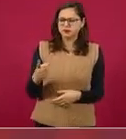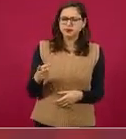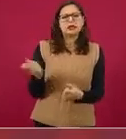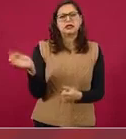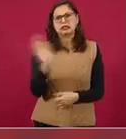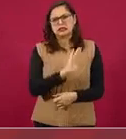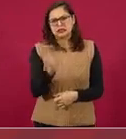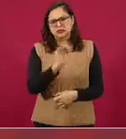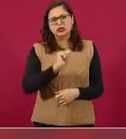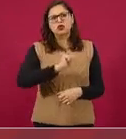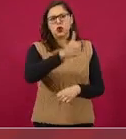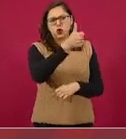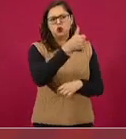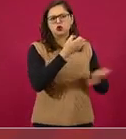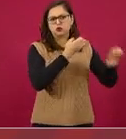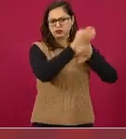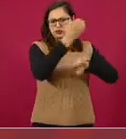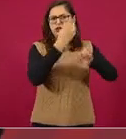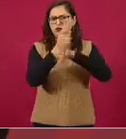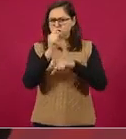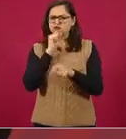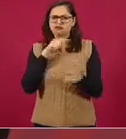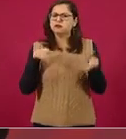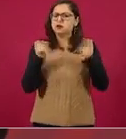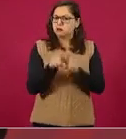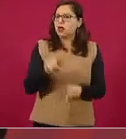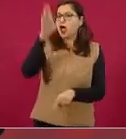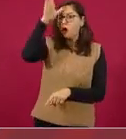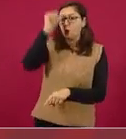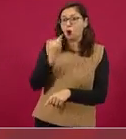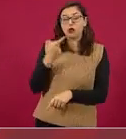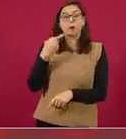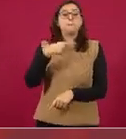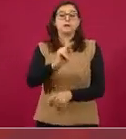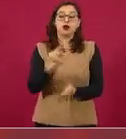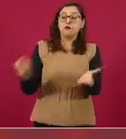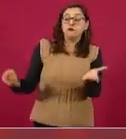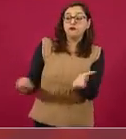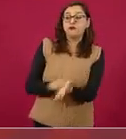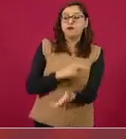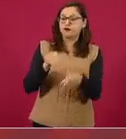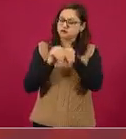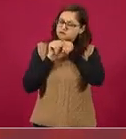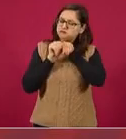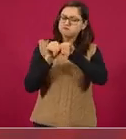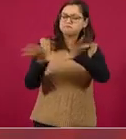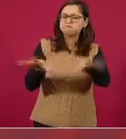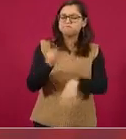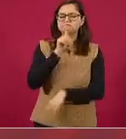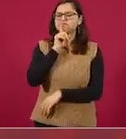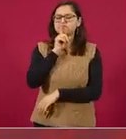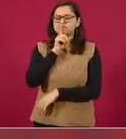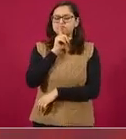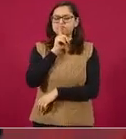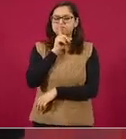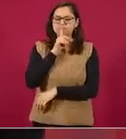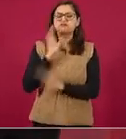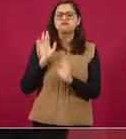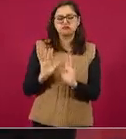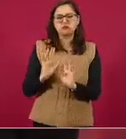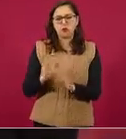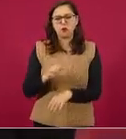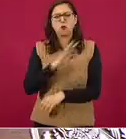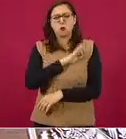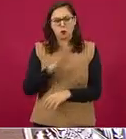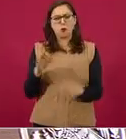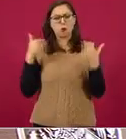que no firmaron lo podrían hacer. porque